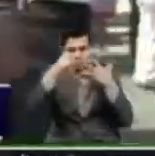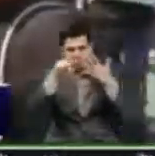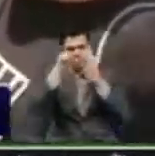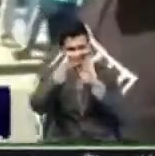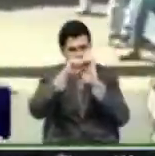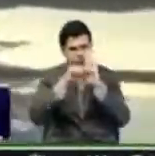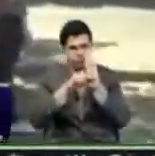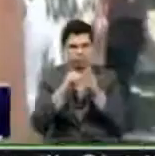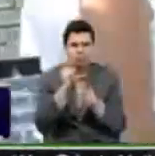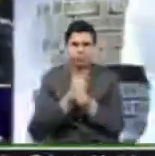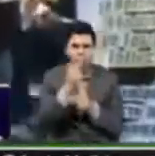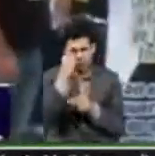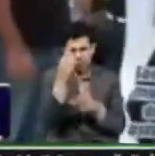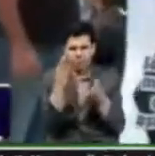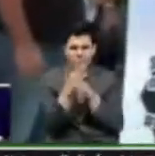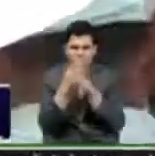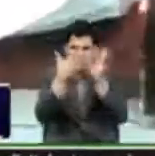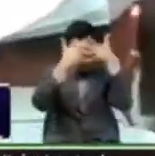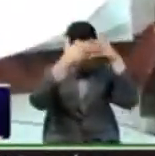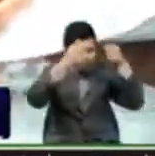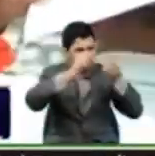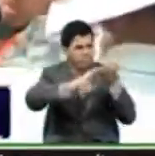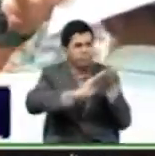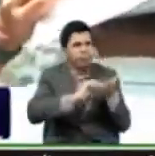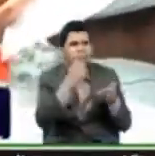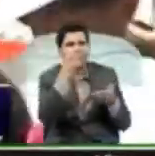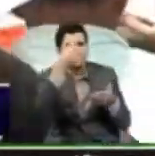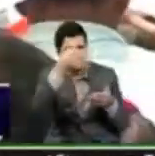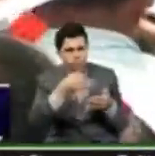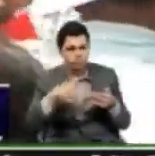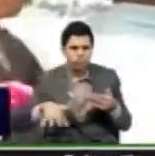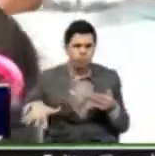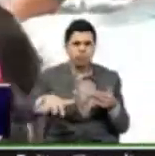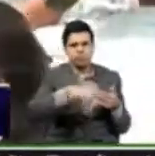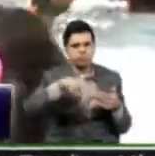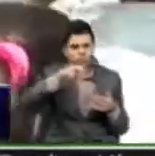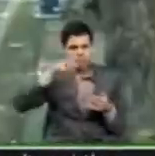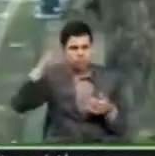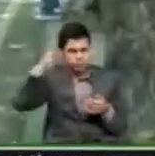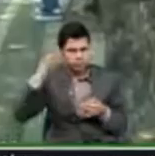tema de la situación carcelaria como de la explotación minera aquí en el departamento norte de Santander.